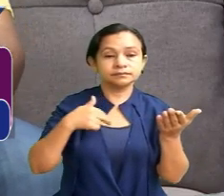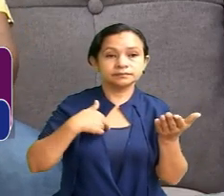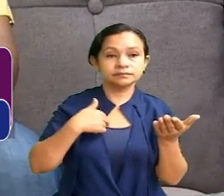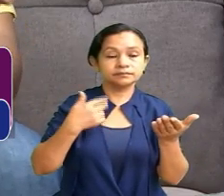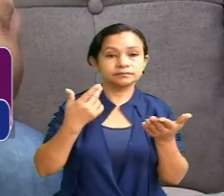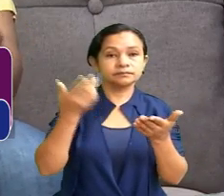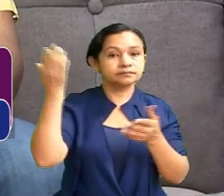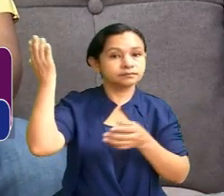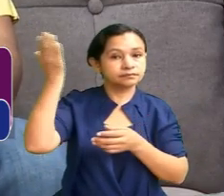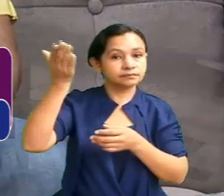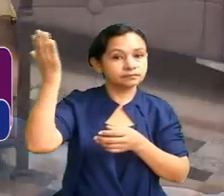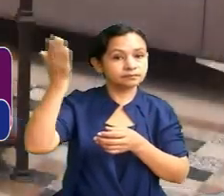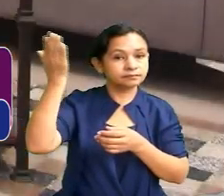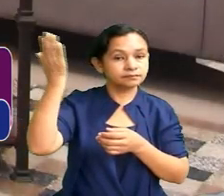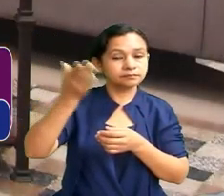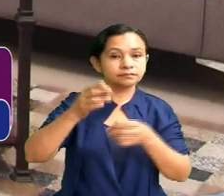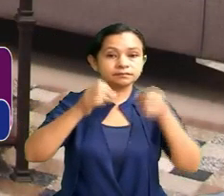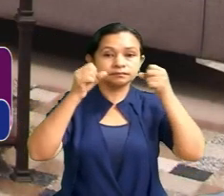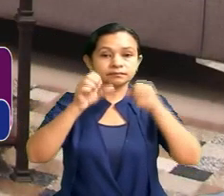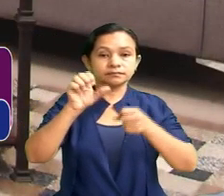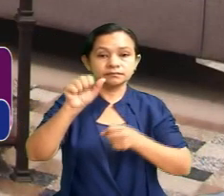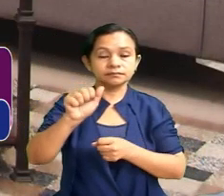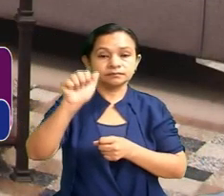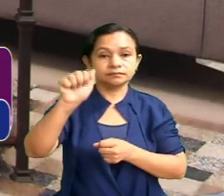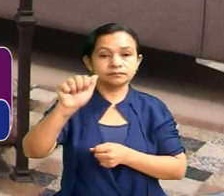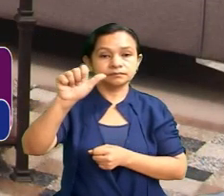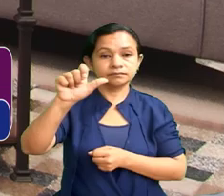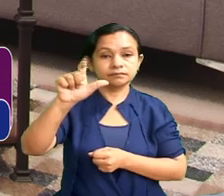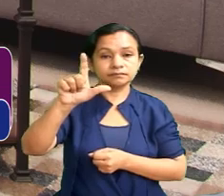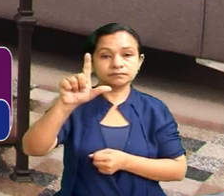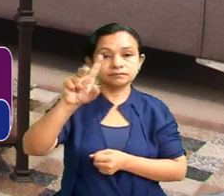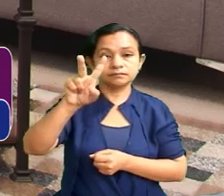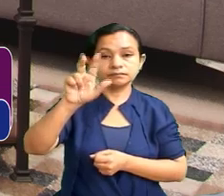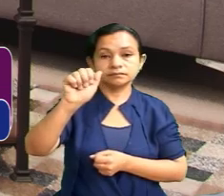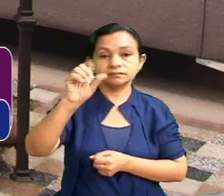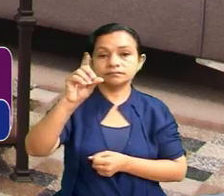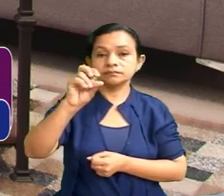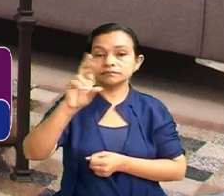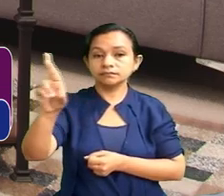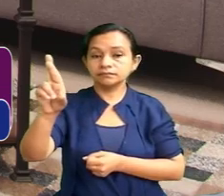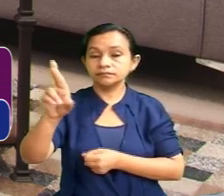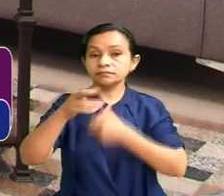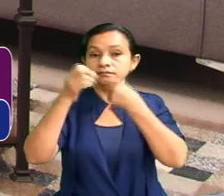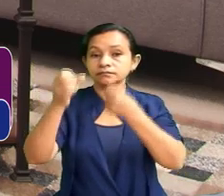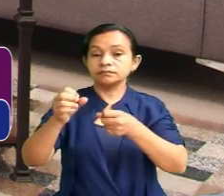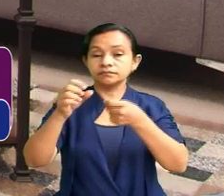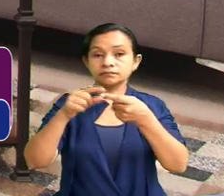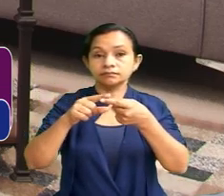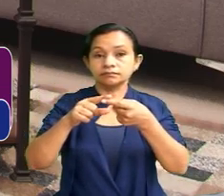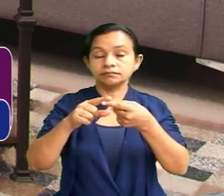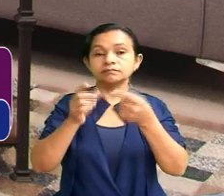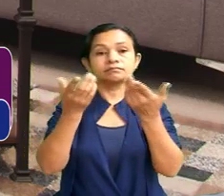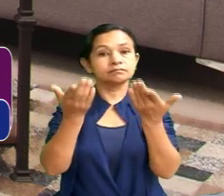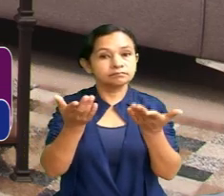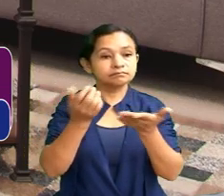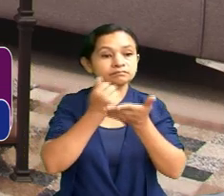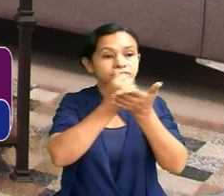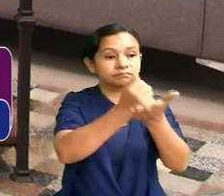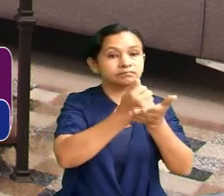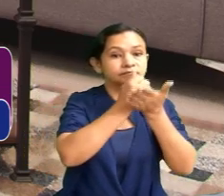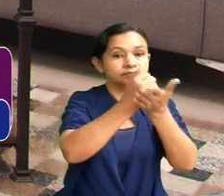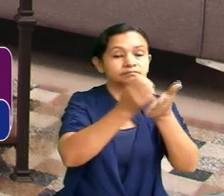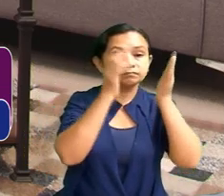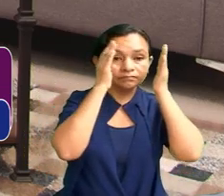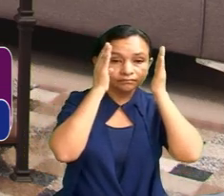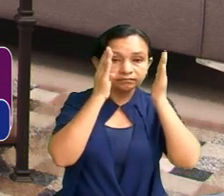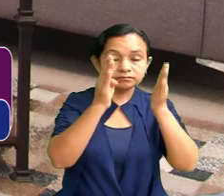conferencias de prensa compañero salvador mansell donde precisamente por ejemplo enatrel usted lo menciona bien va a estar prestando servicio de